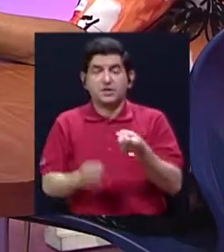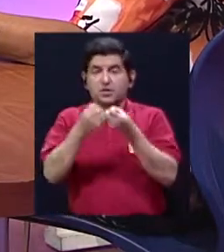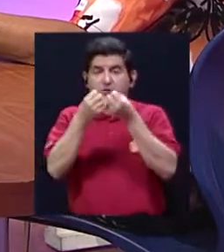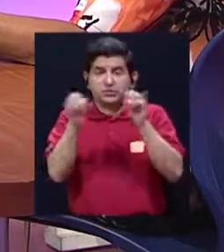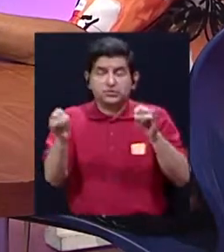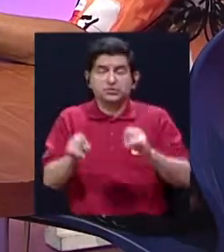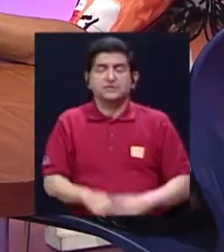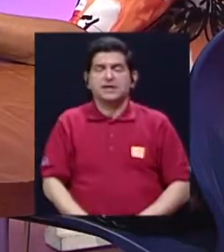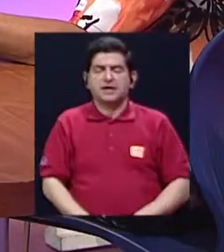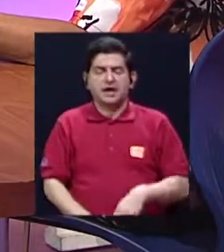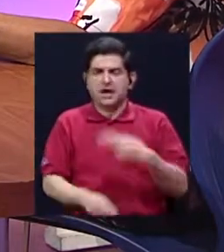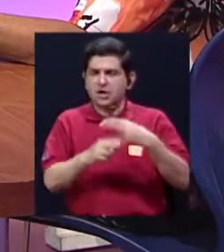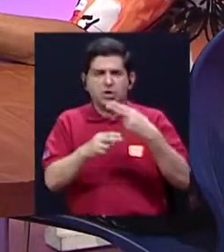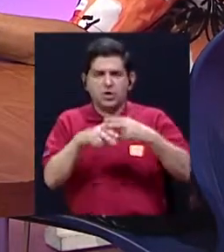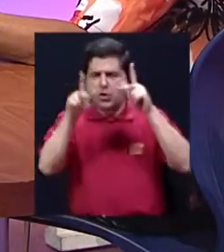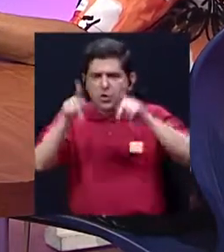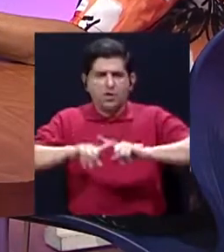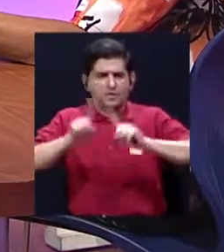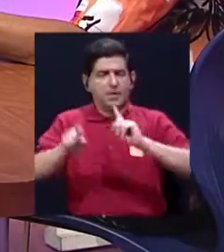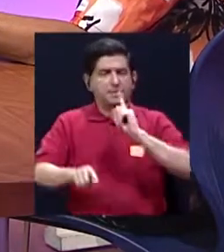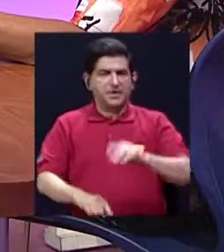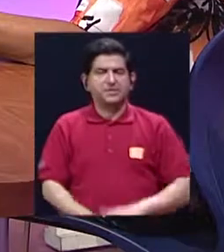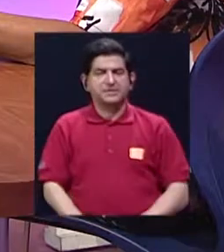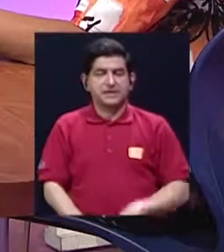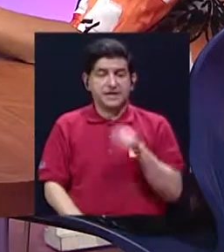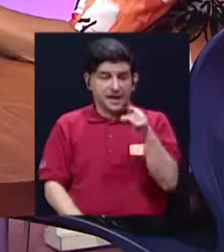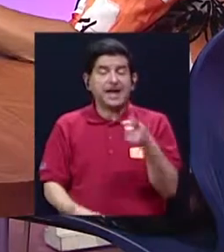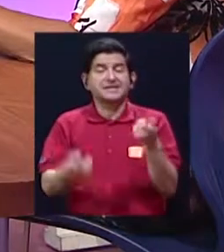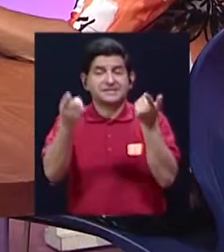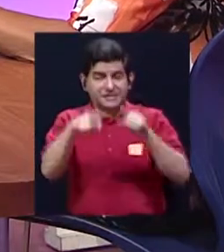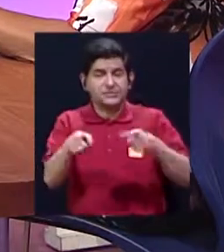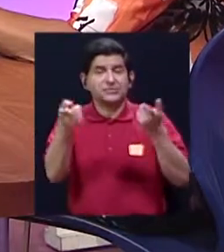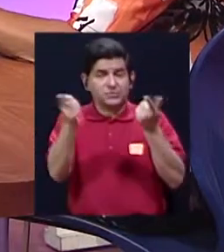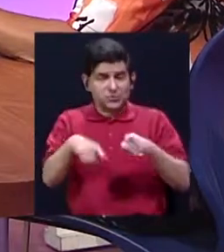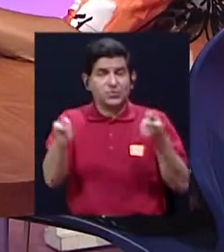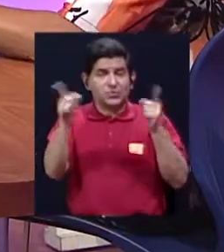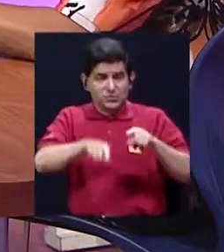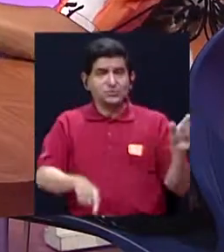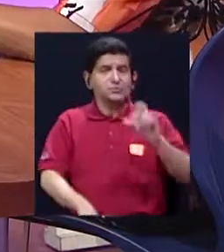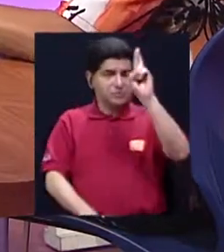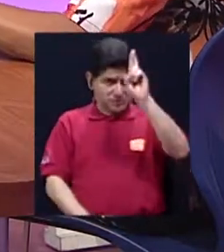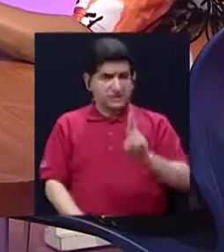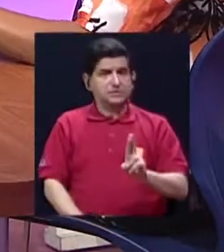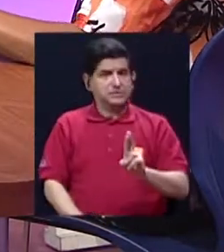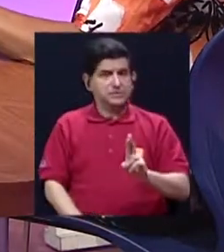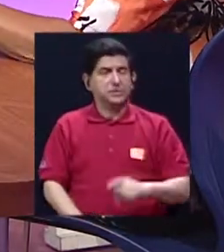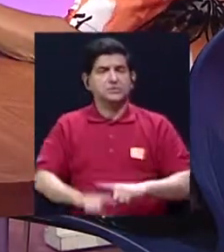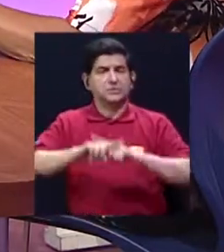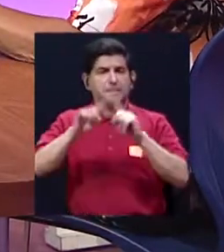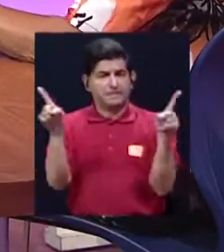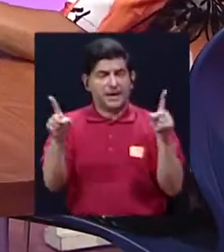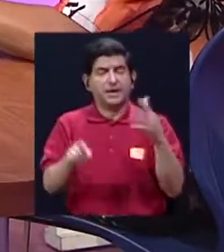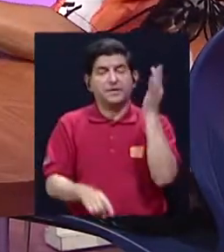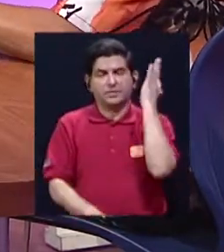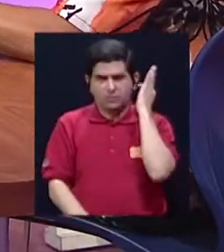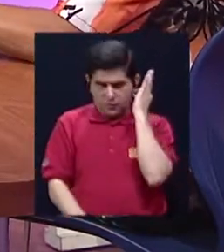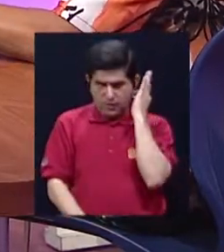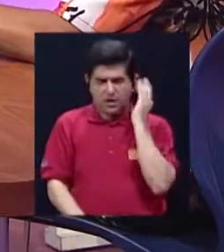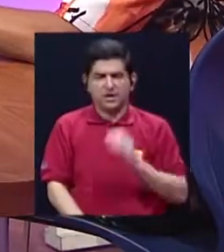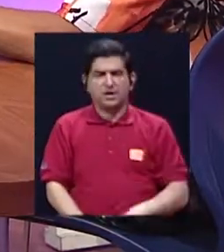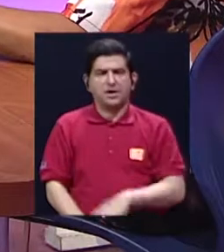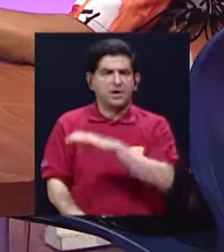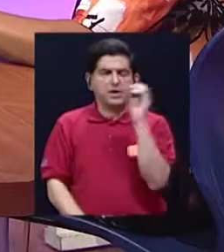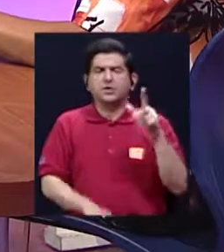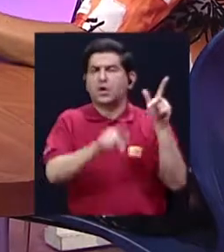personales, pero poder decir, esto es lo que está ocurriendo en Costa Rica. Pero aquellas mujeres o